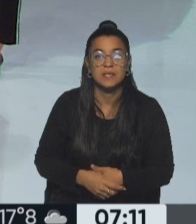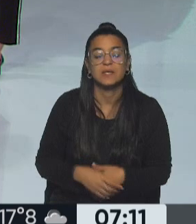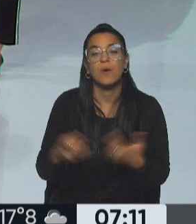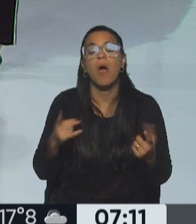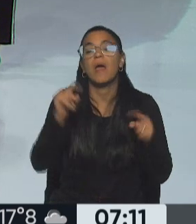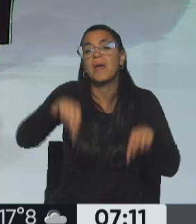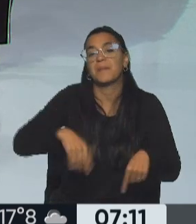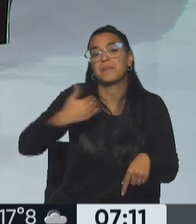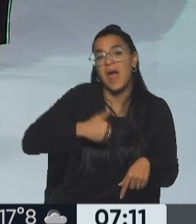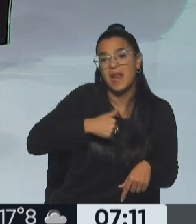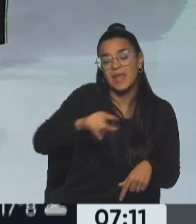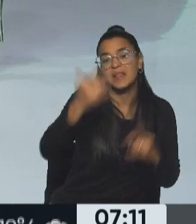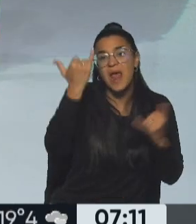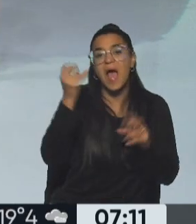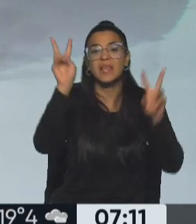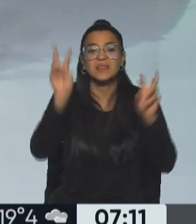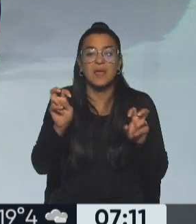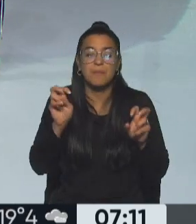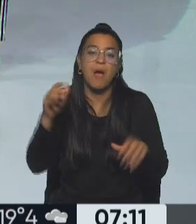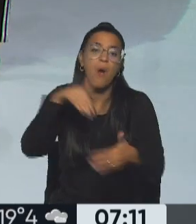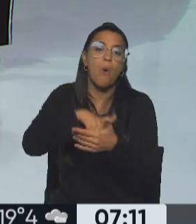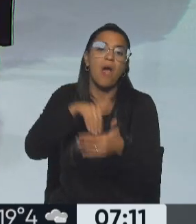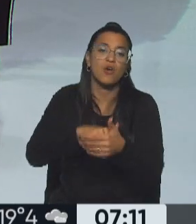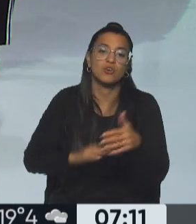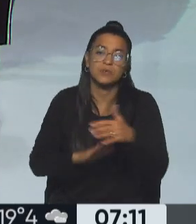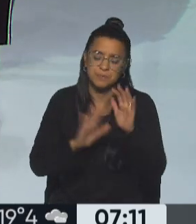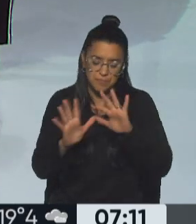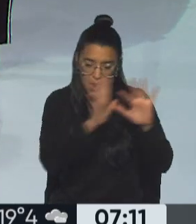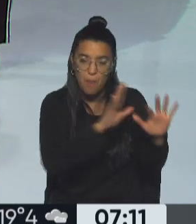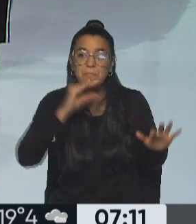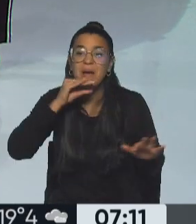con algunas cuestiones zanjadas el El Banco Central